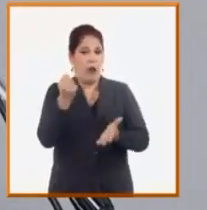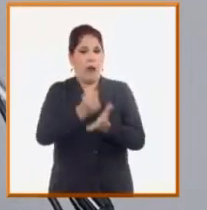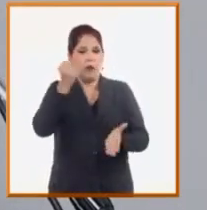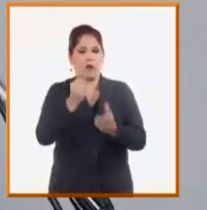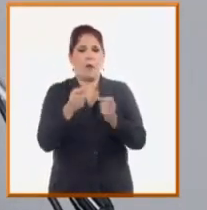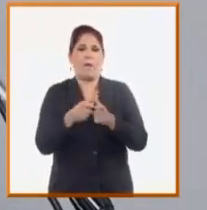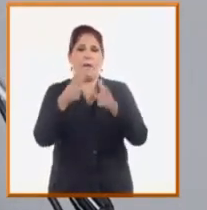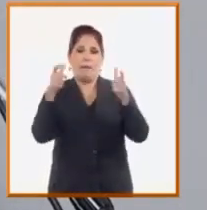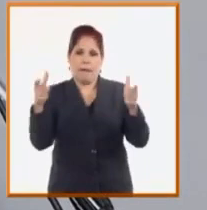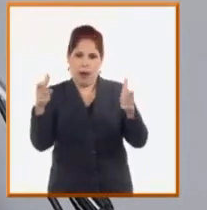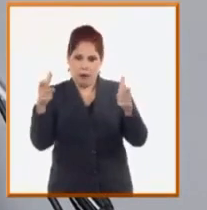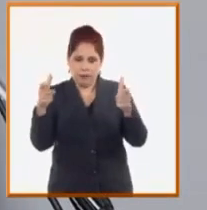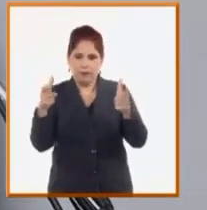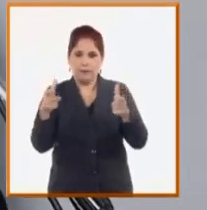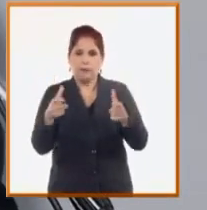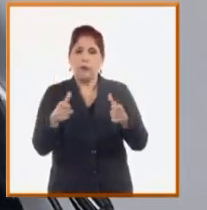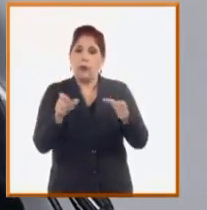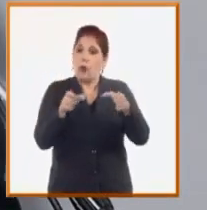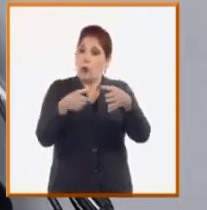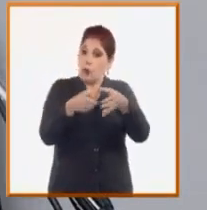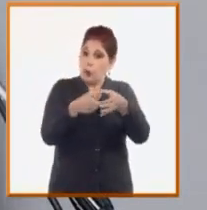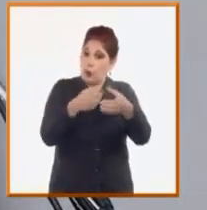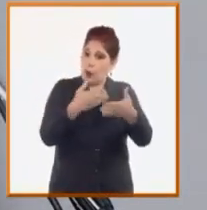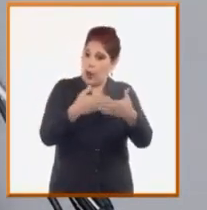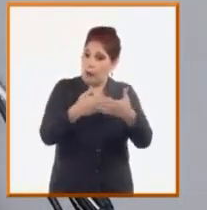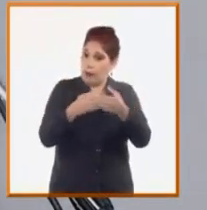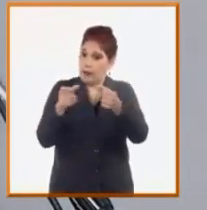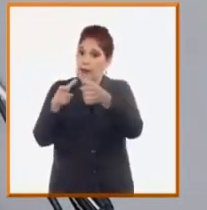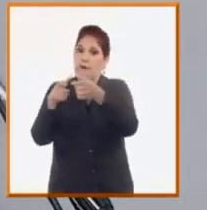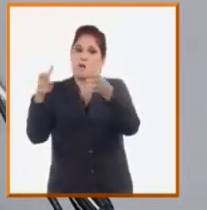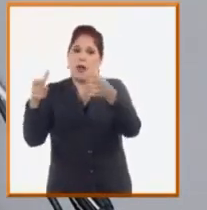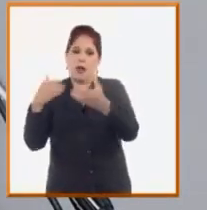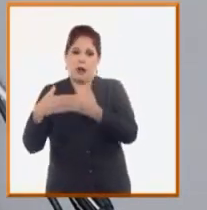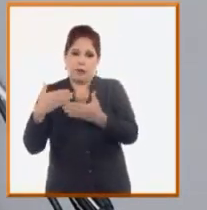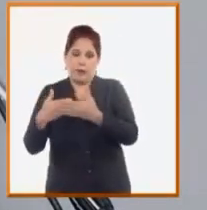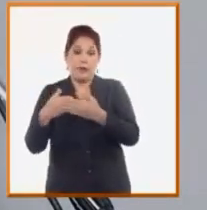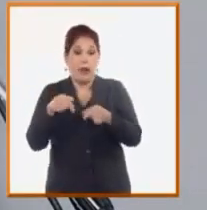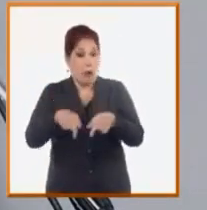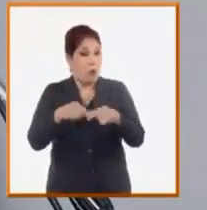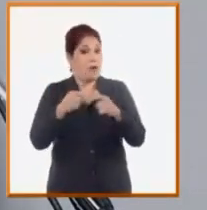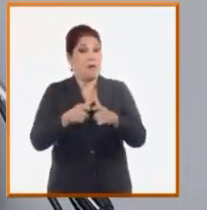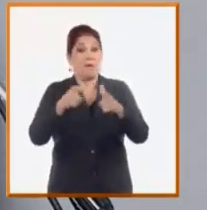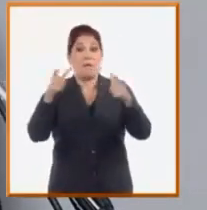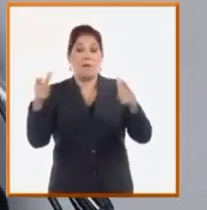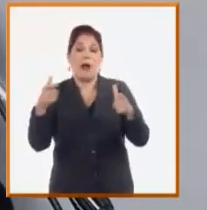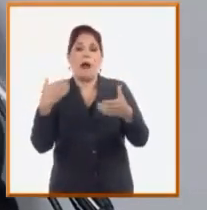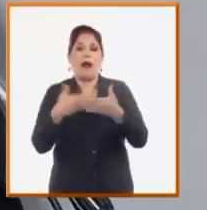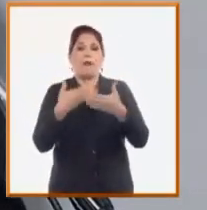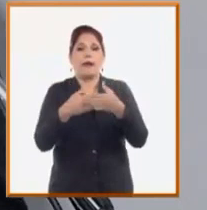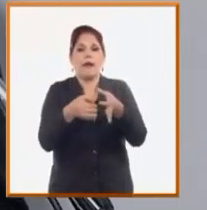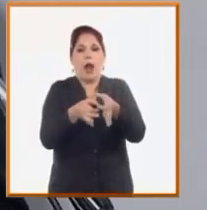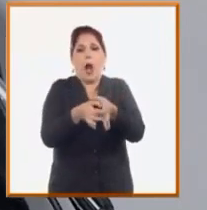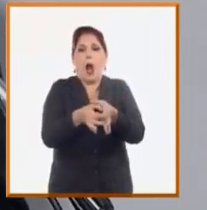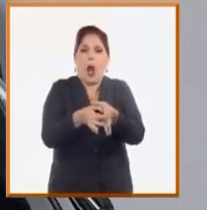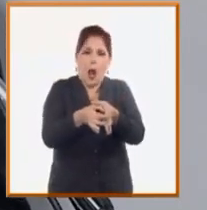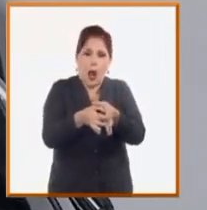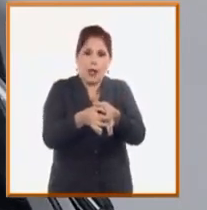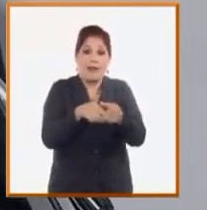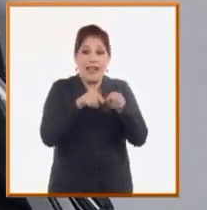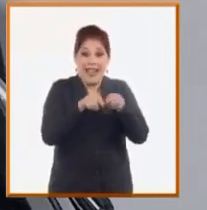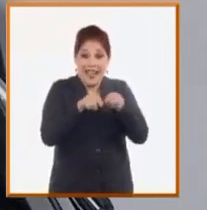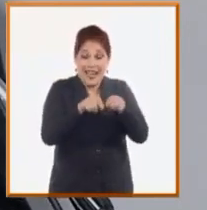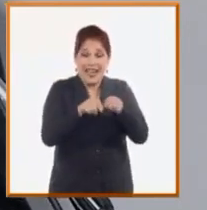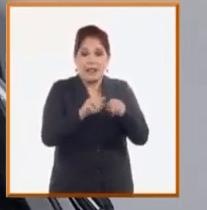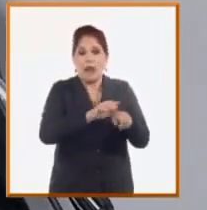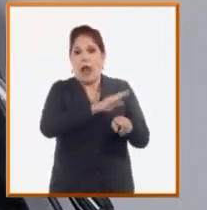es la proporción de micro, pequeñas y medianas que hay. Es decir, hay una mayoría hoy de pequeñas empresas que son aquellas que van